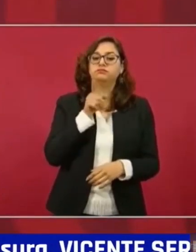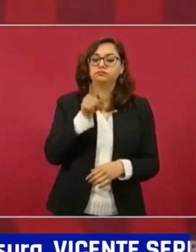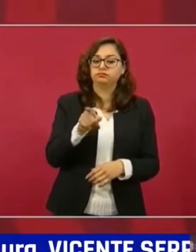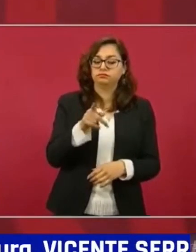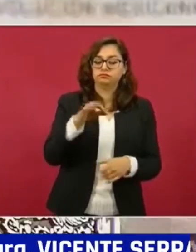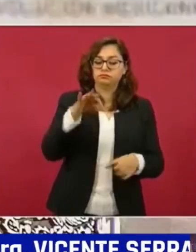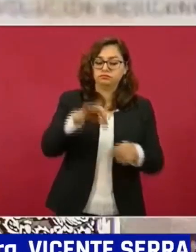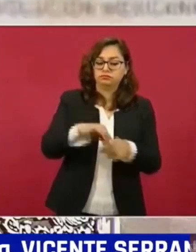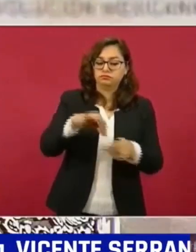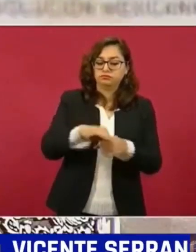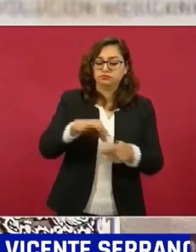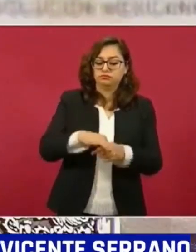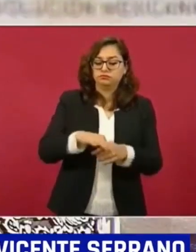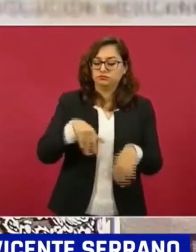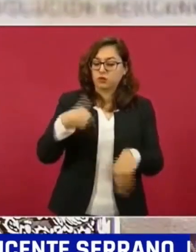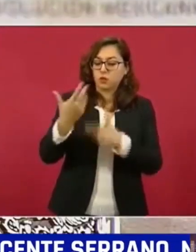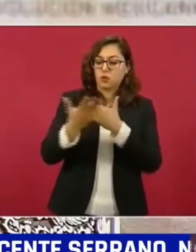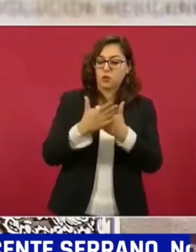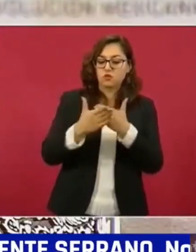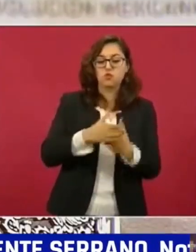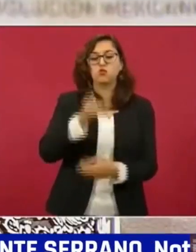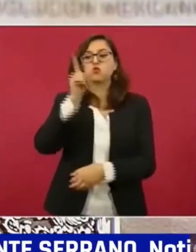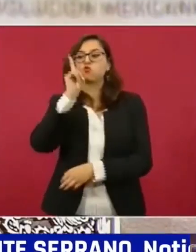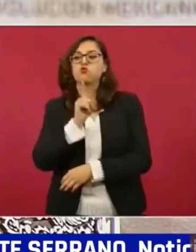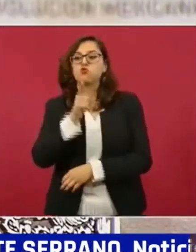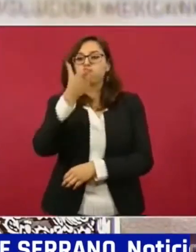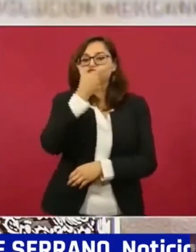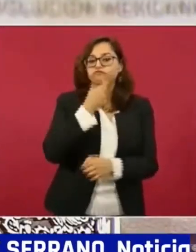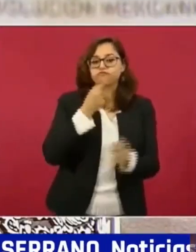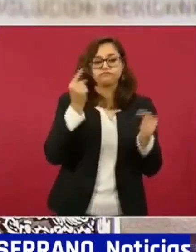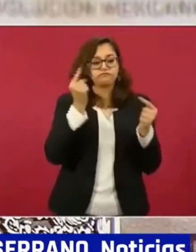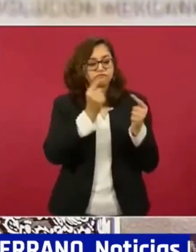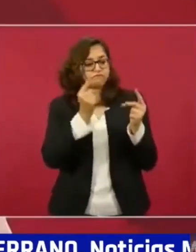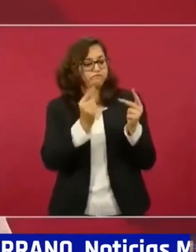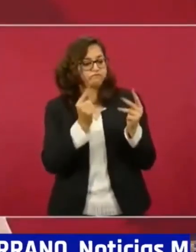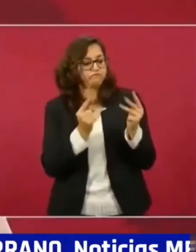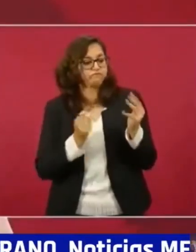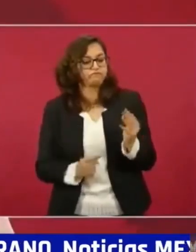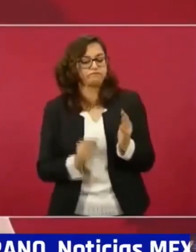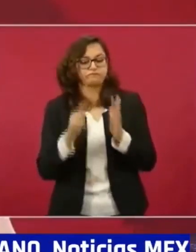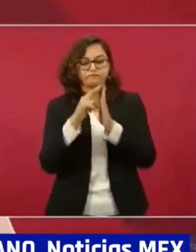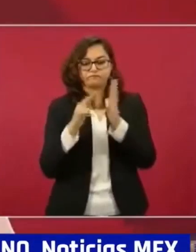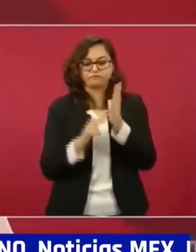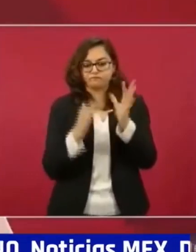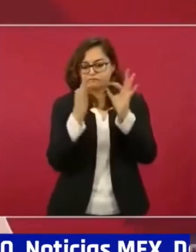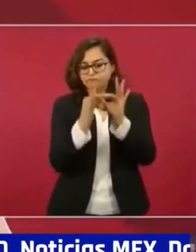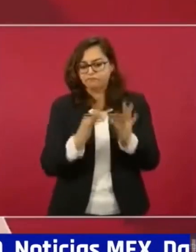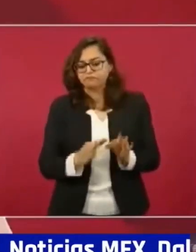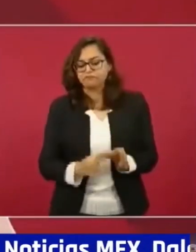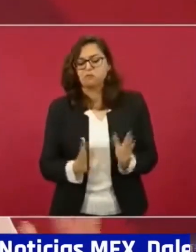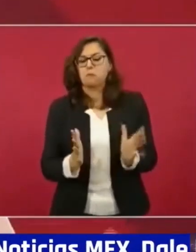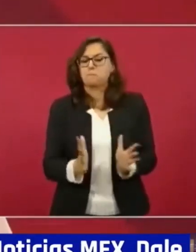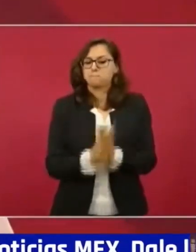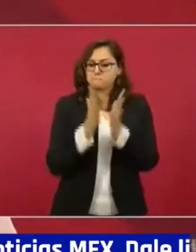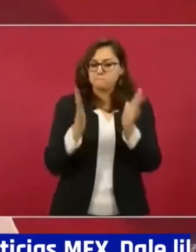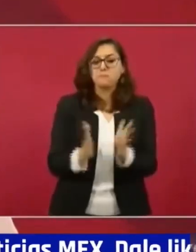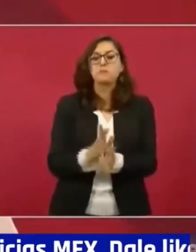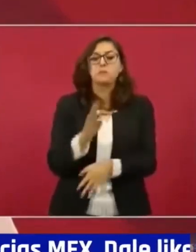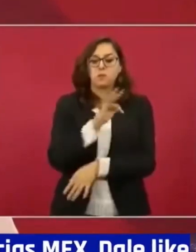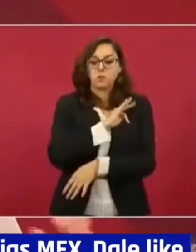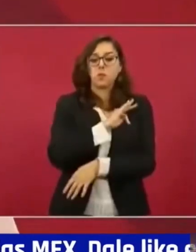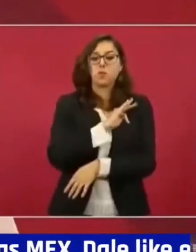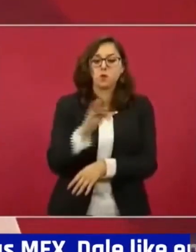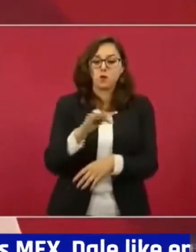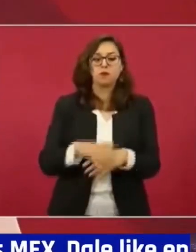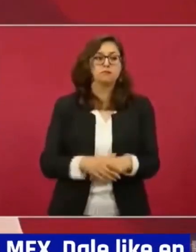secretaria, secretario general. Cualquier mujer o hombre que cumpla con estos requisitos puede participar. Ya decíamos que hay que ser